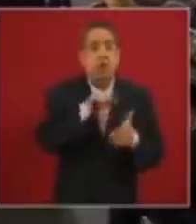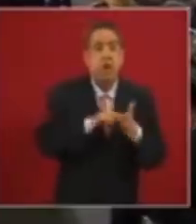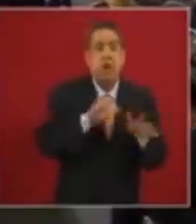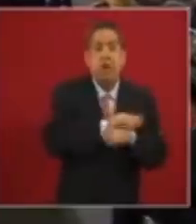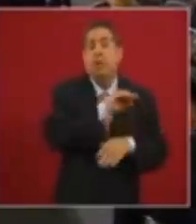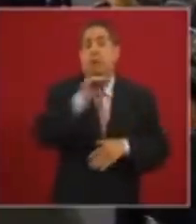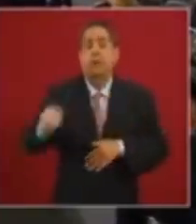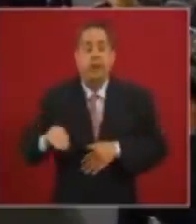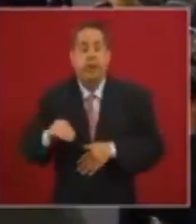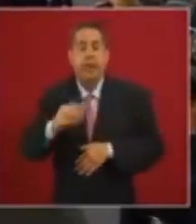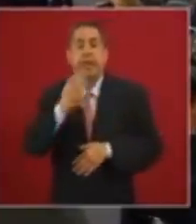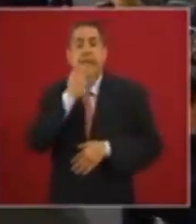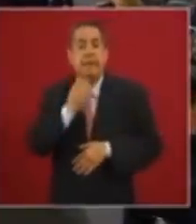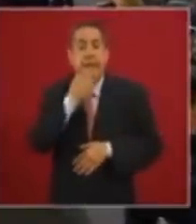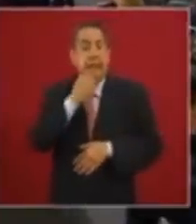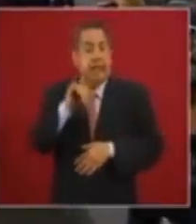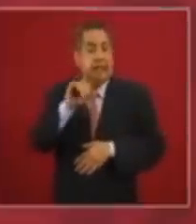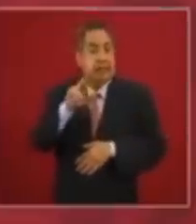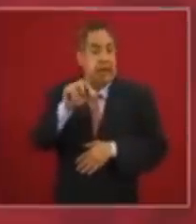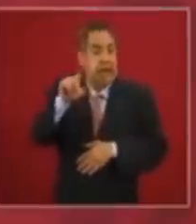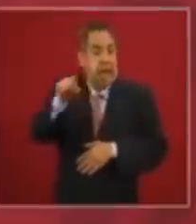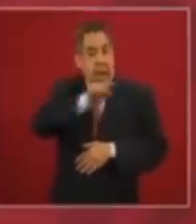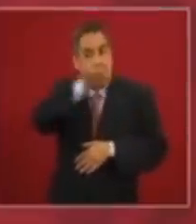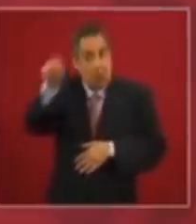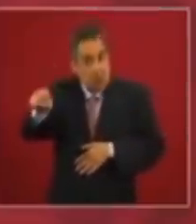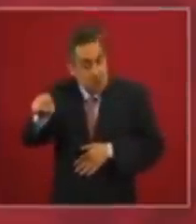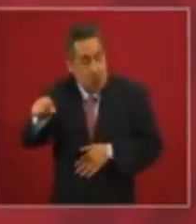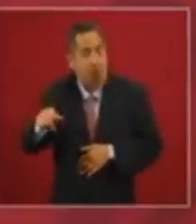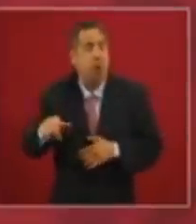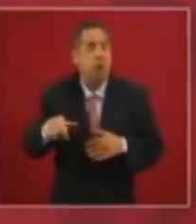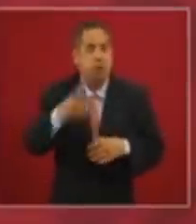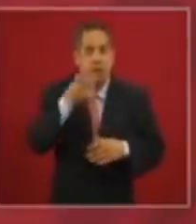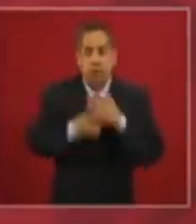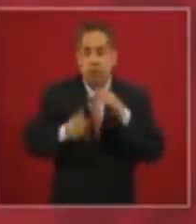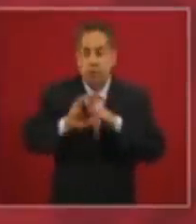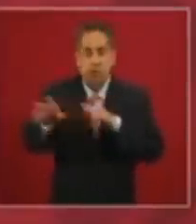Israel y ya